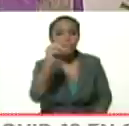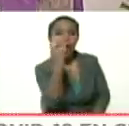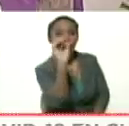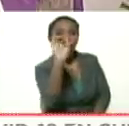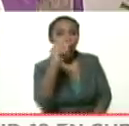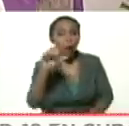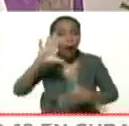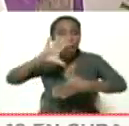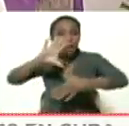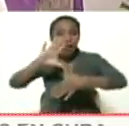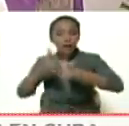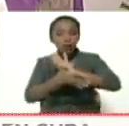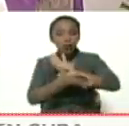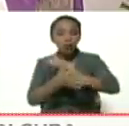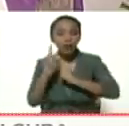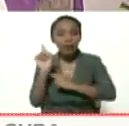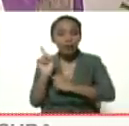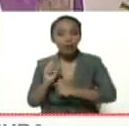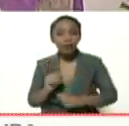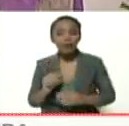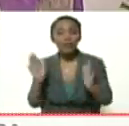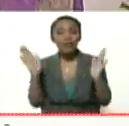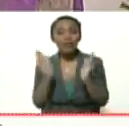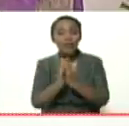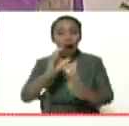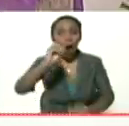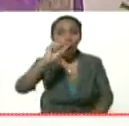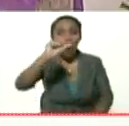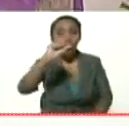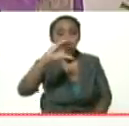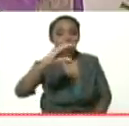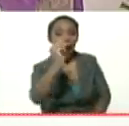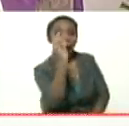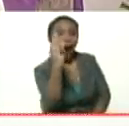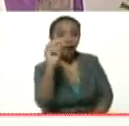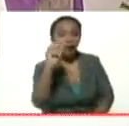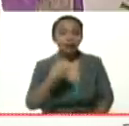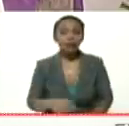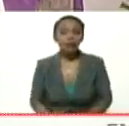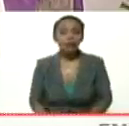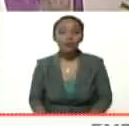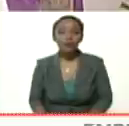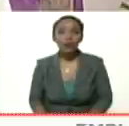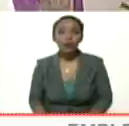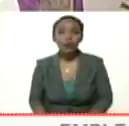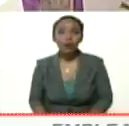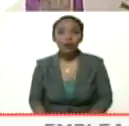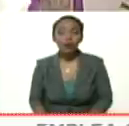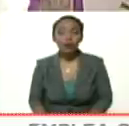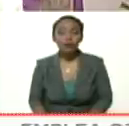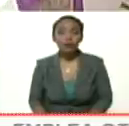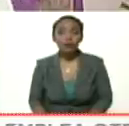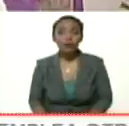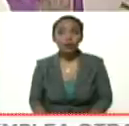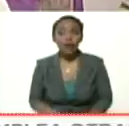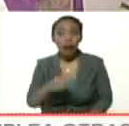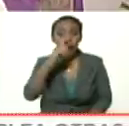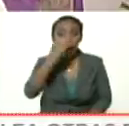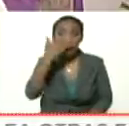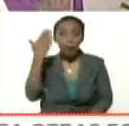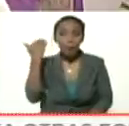Casaldáliga. San Óscar Arnulfo Romero, canonizado el año